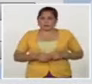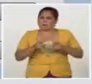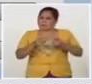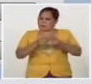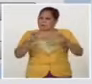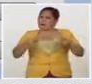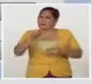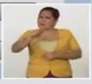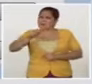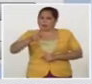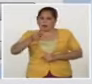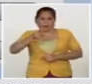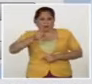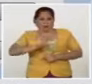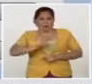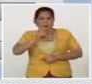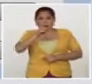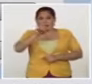activos ayer,